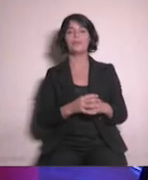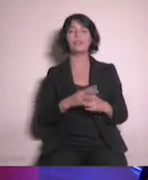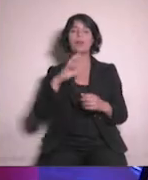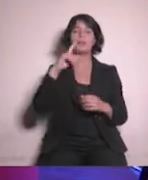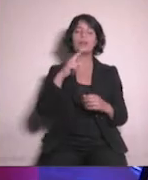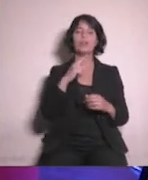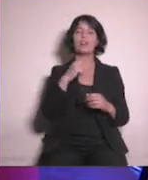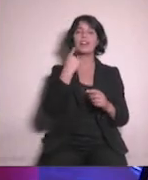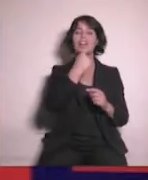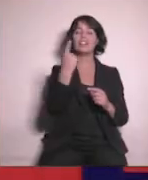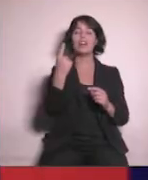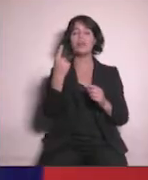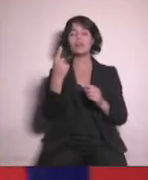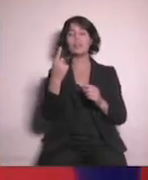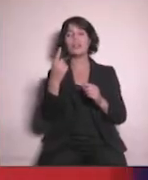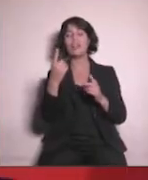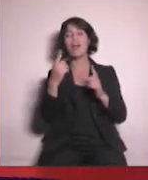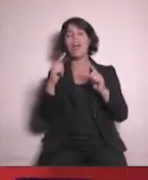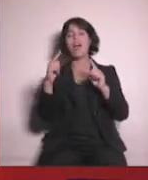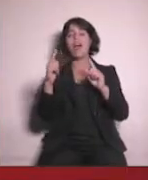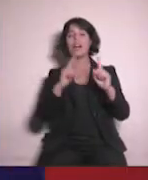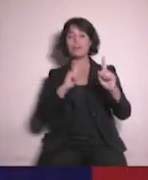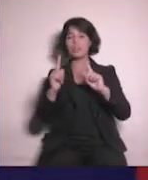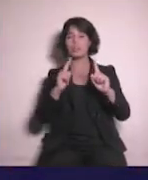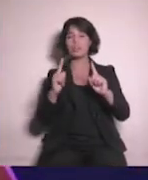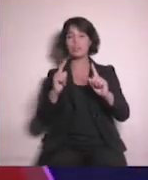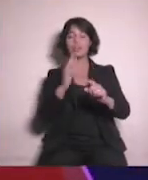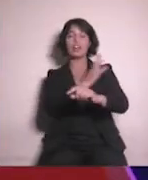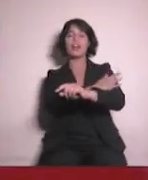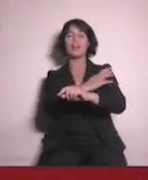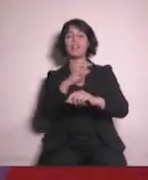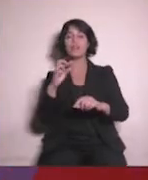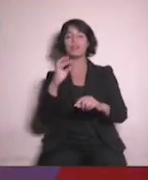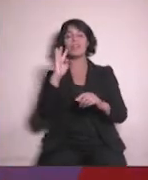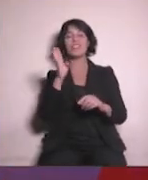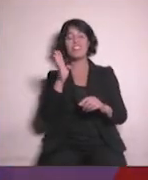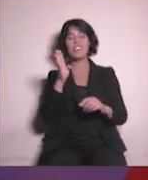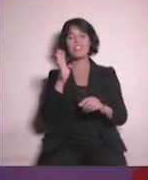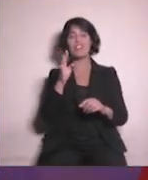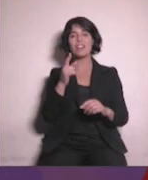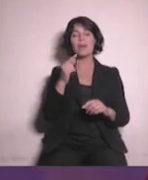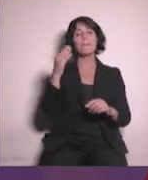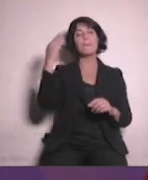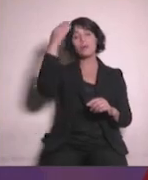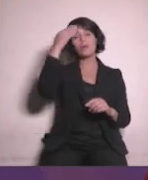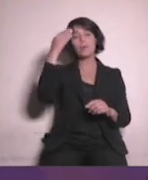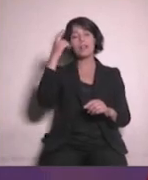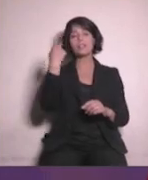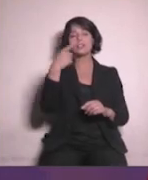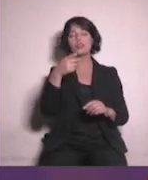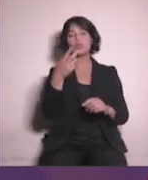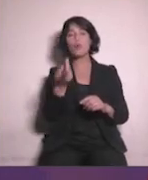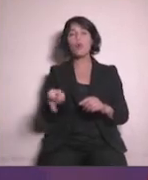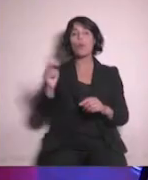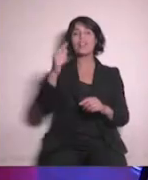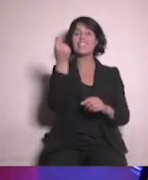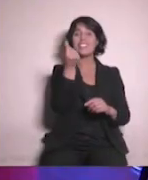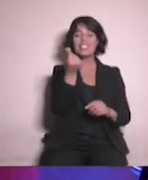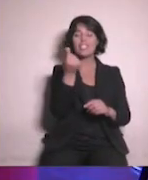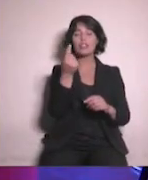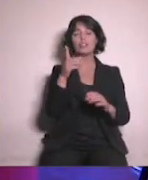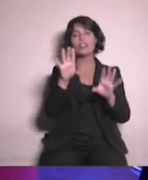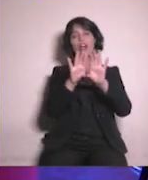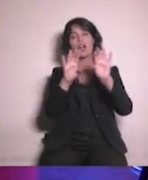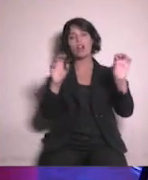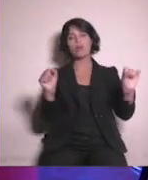Pero cada administradora tiene que procurar que sus retornos estén de acuerdo a